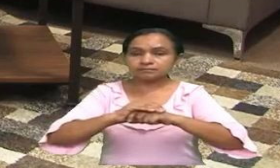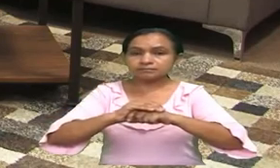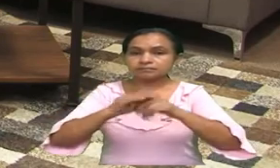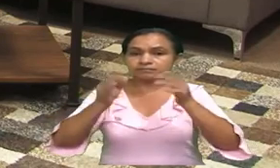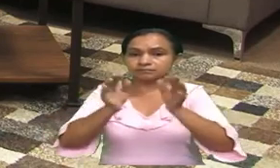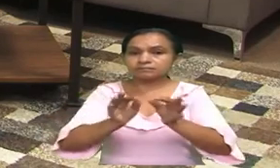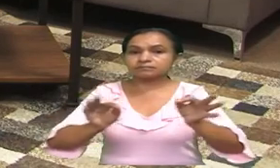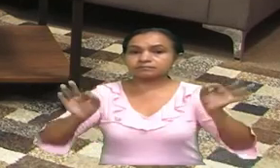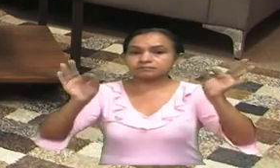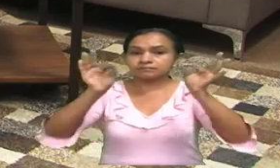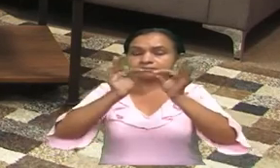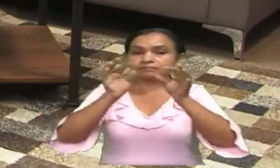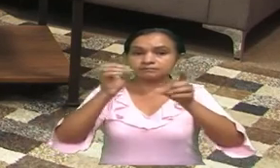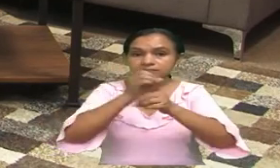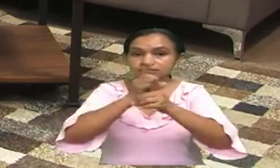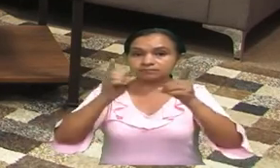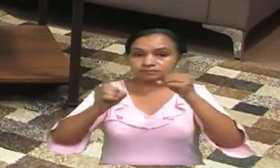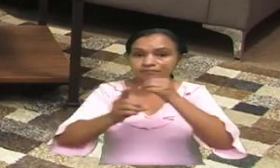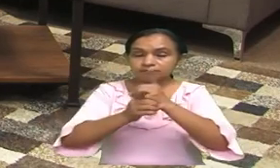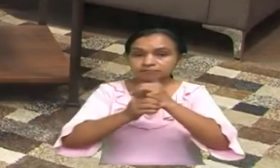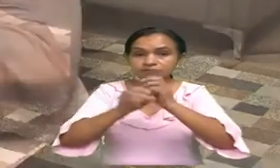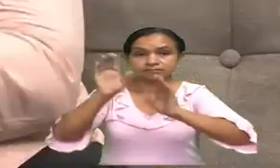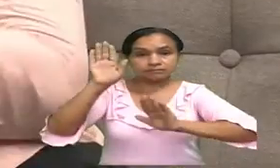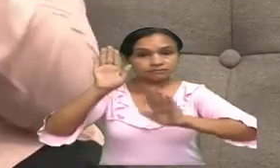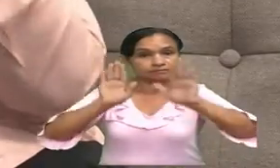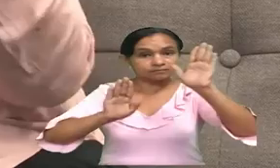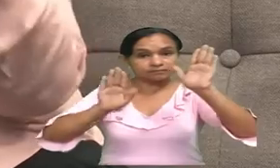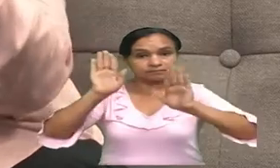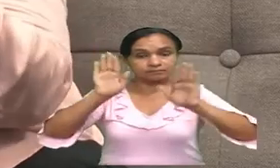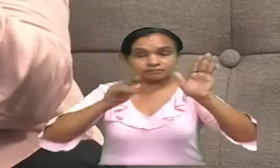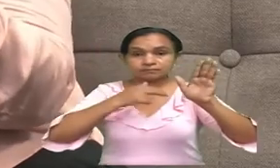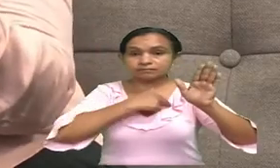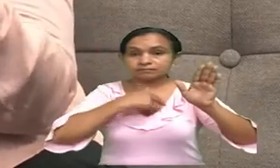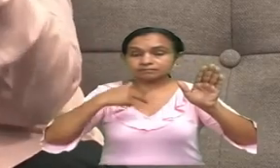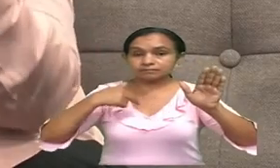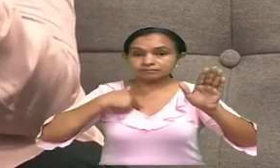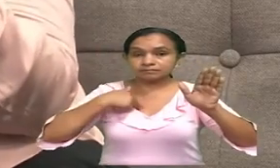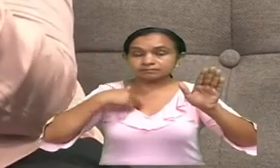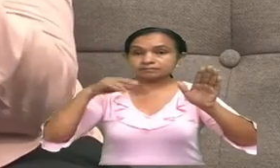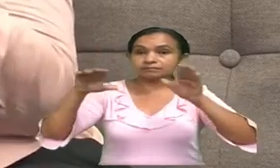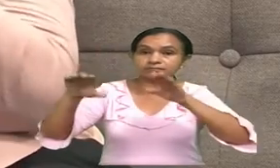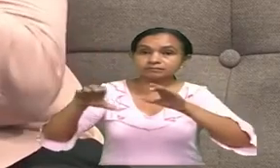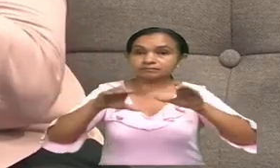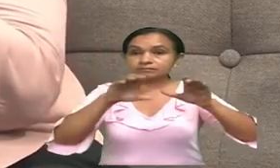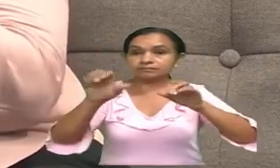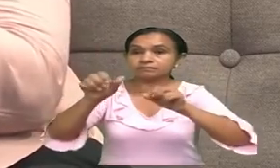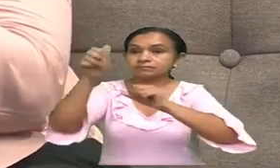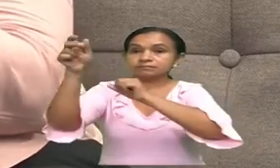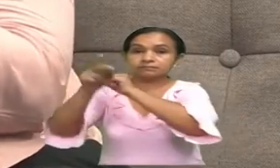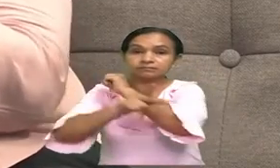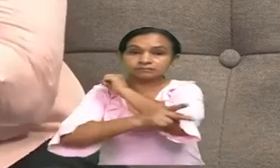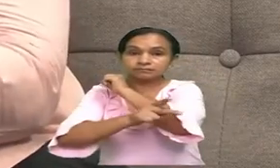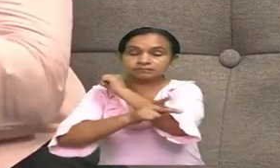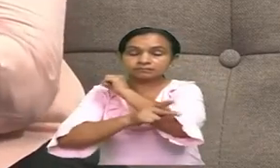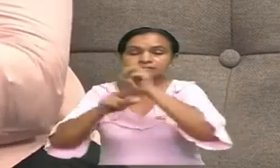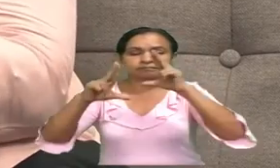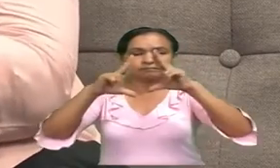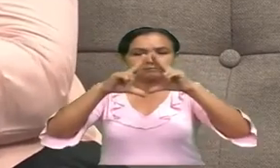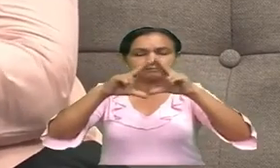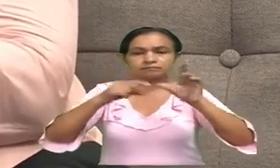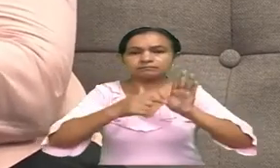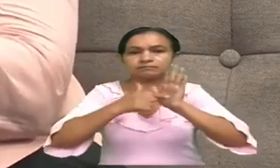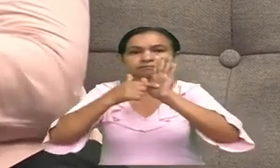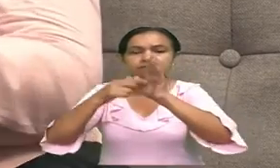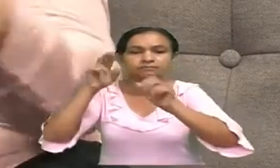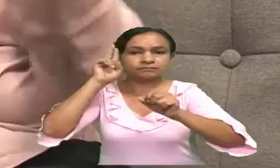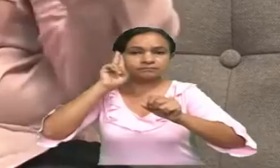momentos importantes que debemos aprovechar. Por ejemplo, la participación que hacemos fuera, en eventos fuera, o sea, posicionar Nicaragua y posicionar